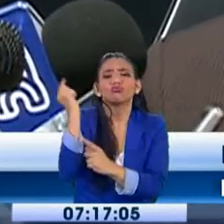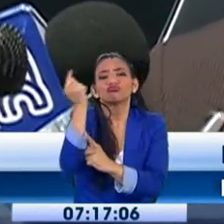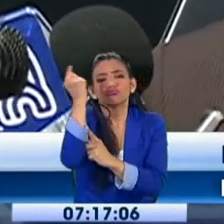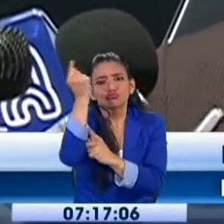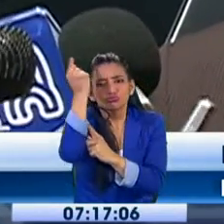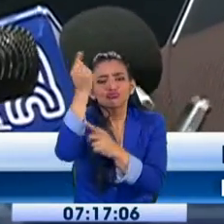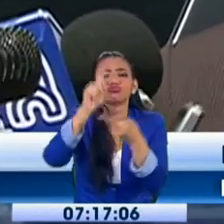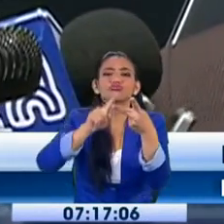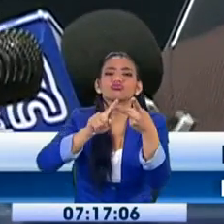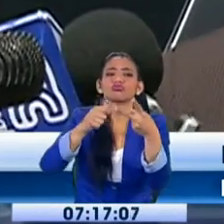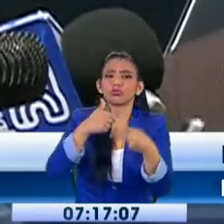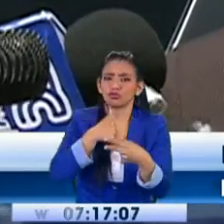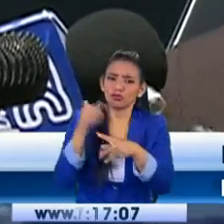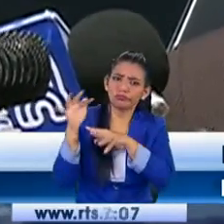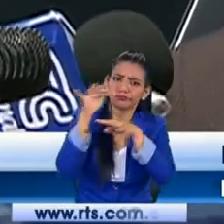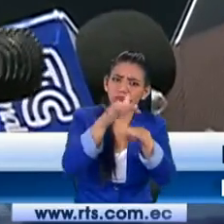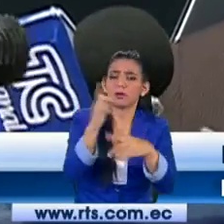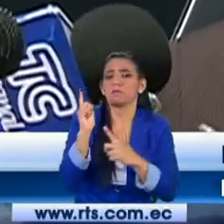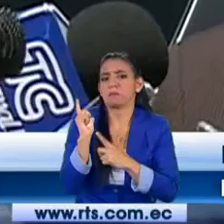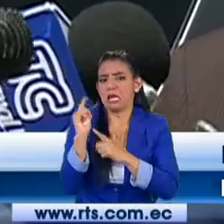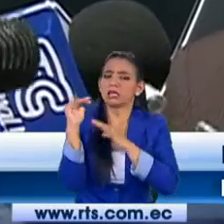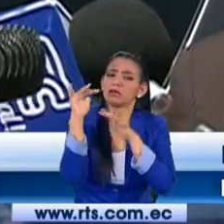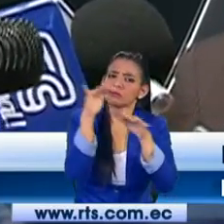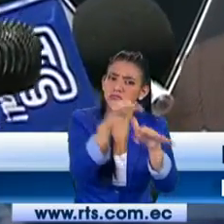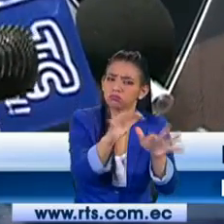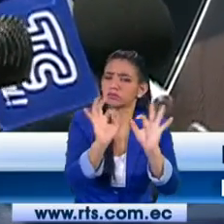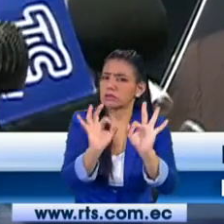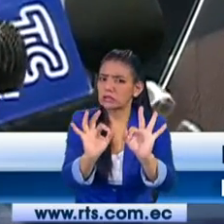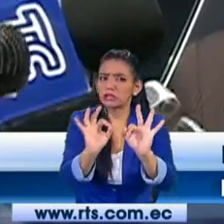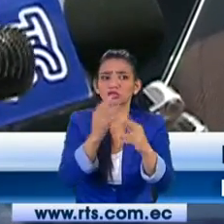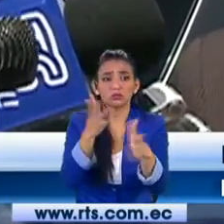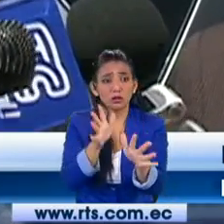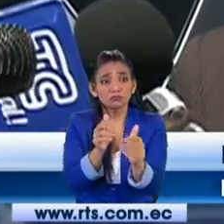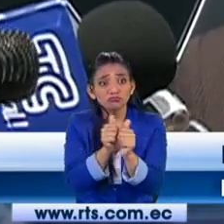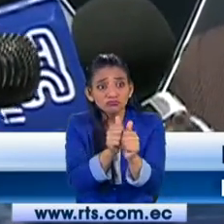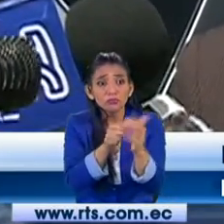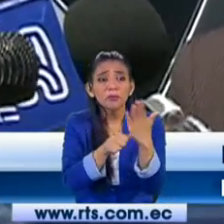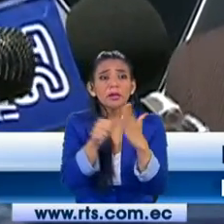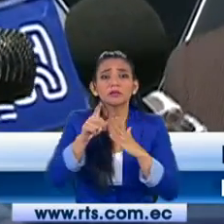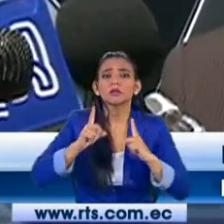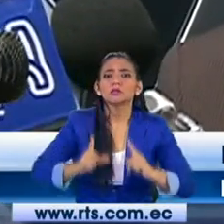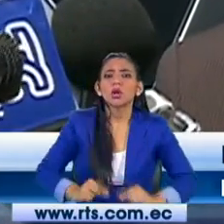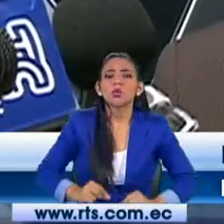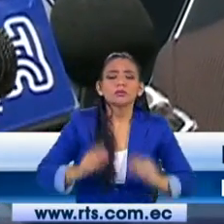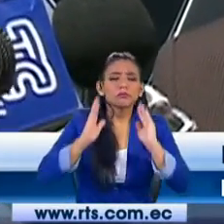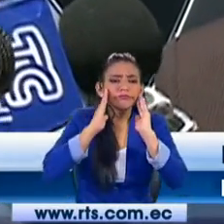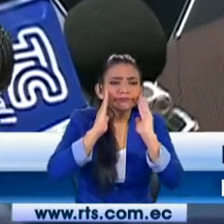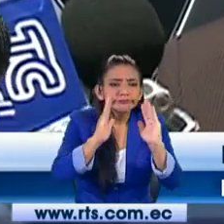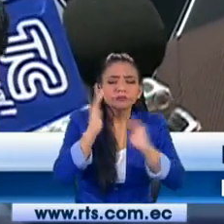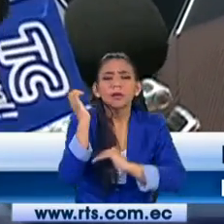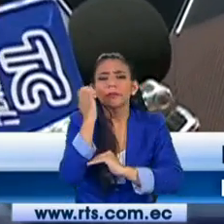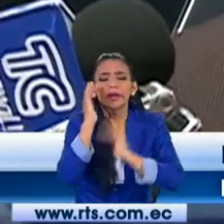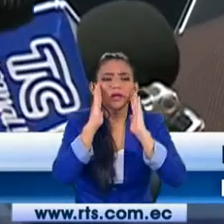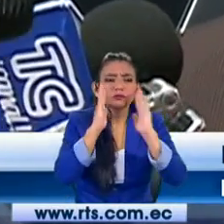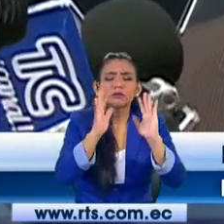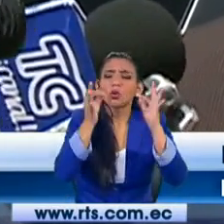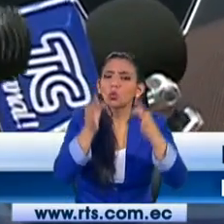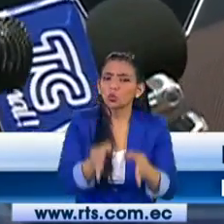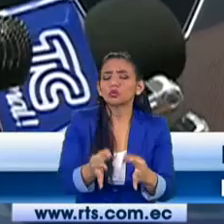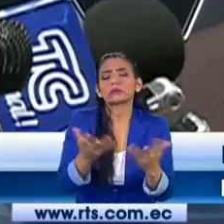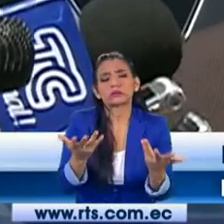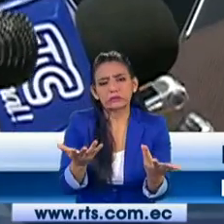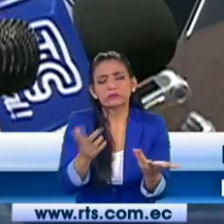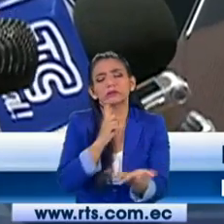hemos apoyado con nuestra presencia militar, hemos estado junto al Ministerio de Salud tratando de darles auxilio en estos momentos difíciles.